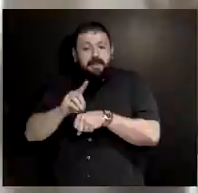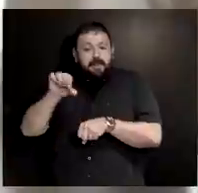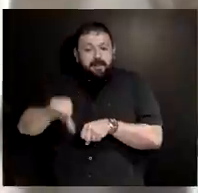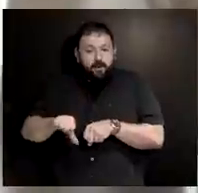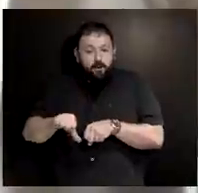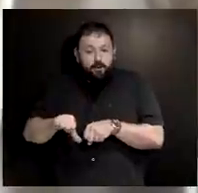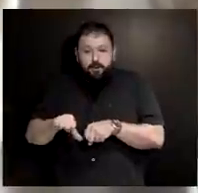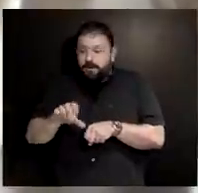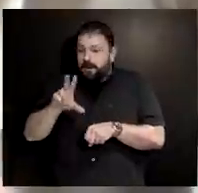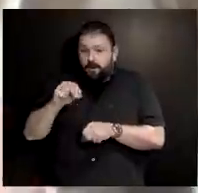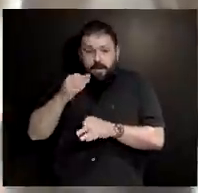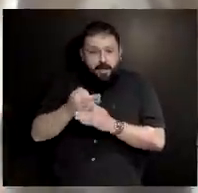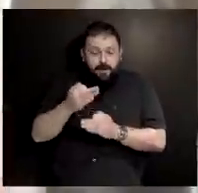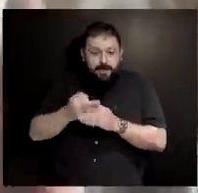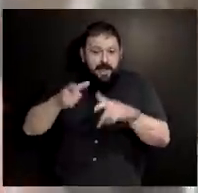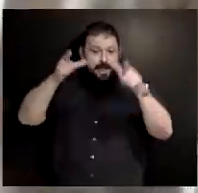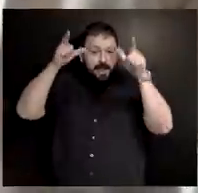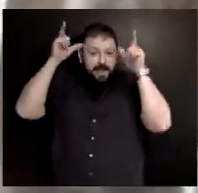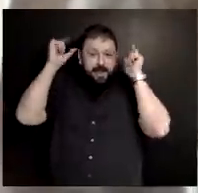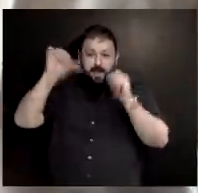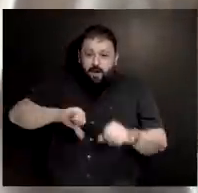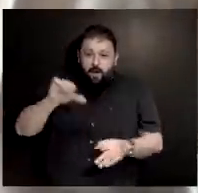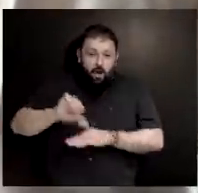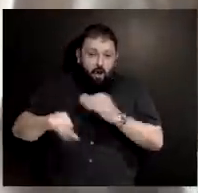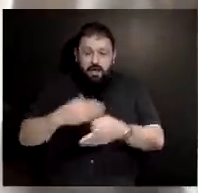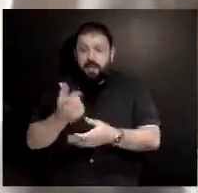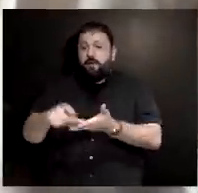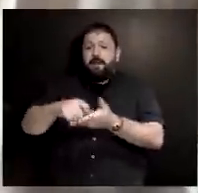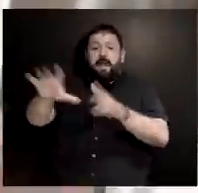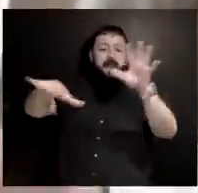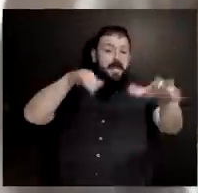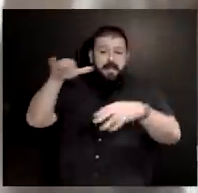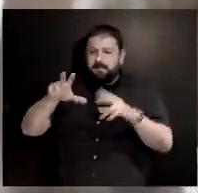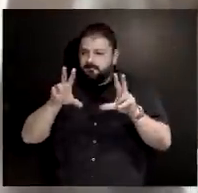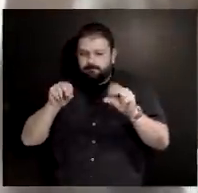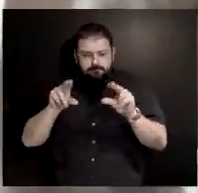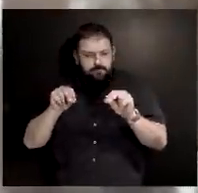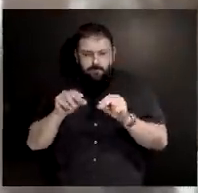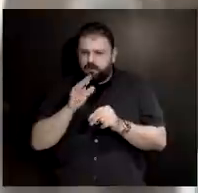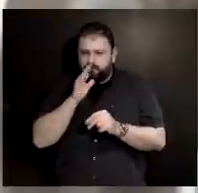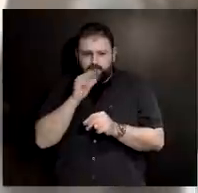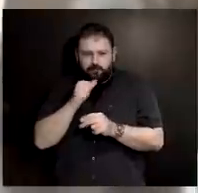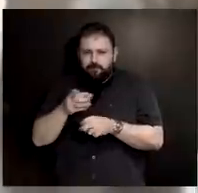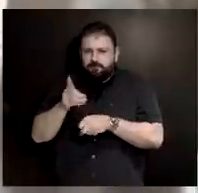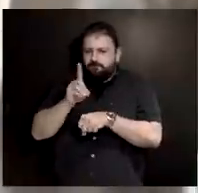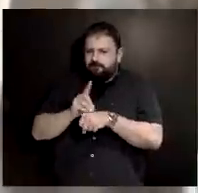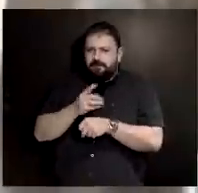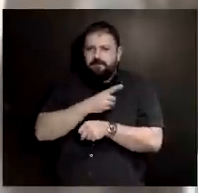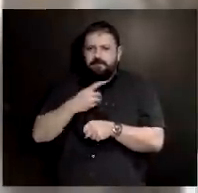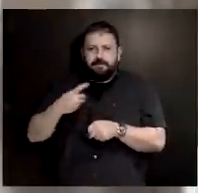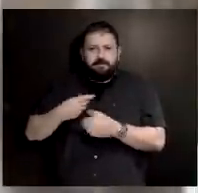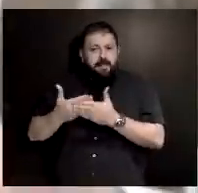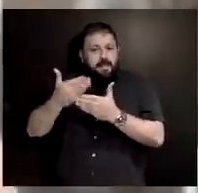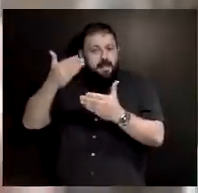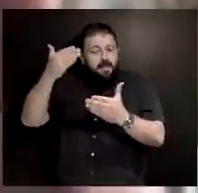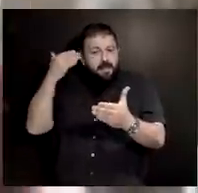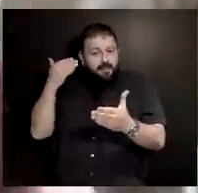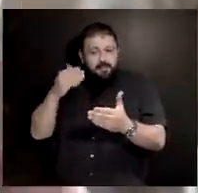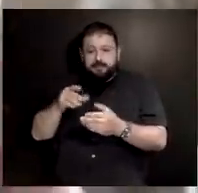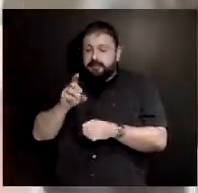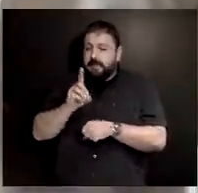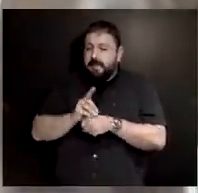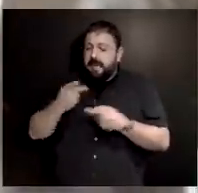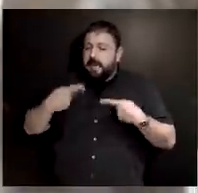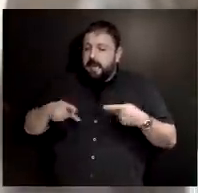vuelvan locos, ni el que compre a partir de hoy en adelante no será contemplado. Entonces, por favor, no lo hagan. Es solamente